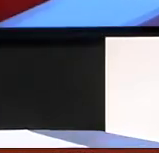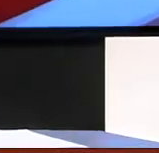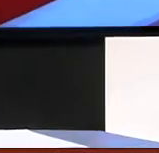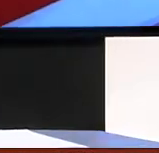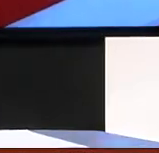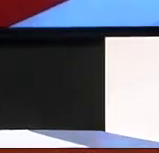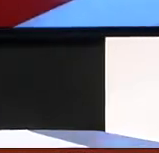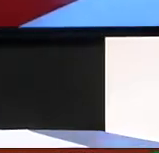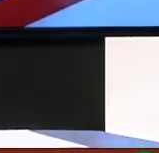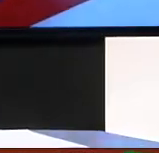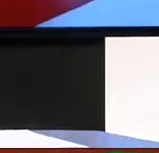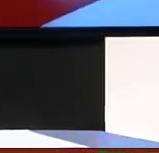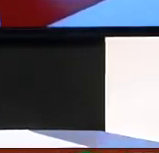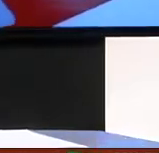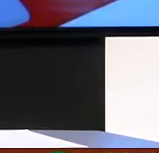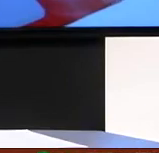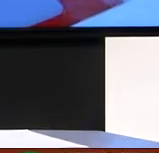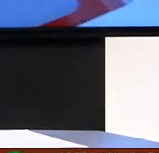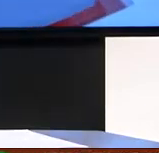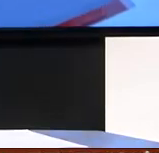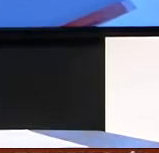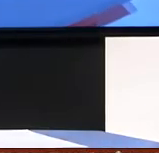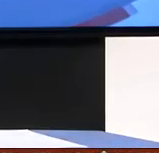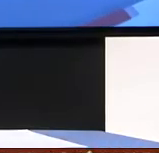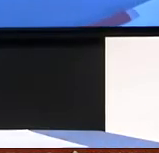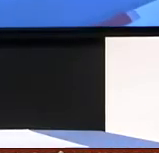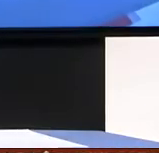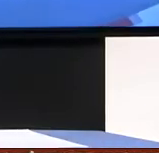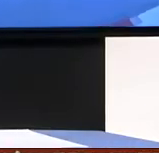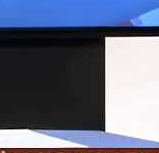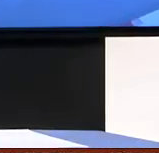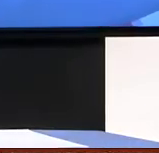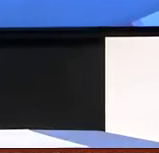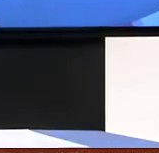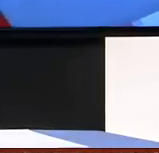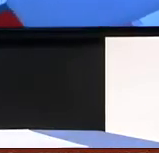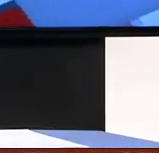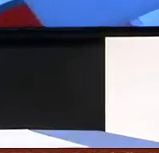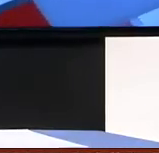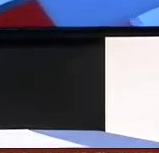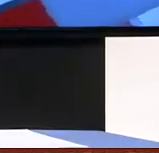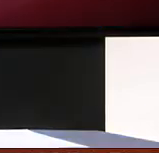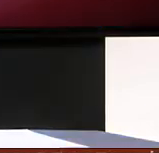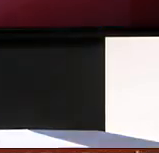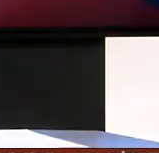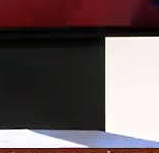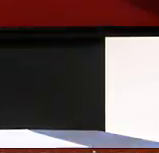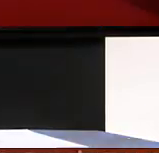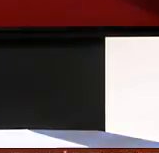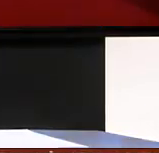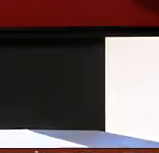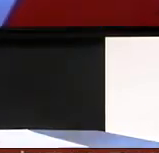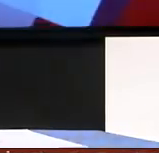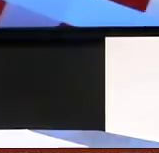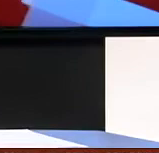así lo están manejando varios medios de información, por un inminente ataque. Obviamente dentro de este contexto golpista las cosas siguen